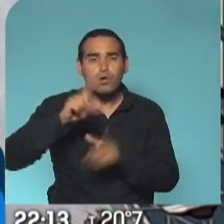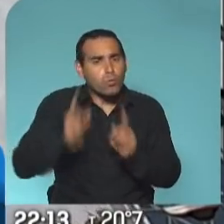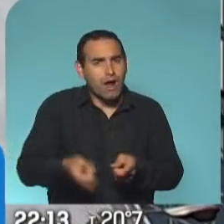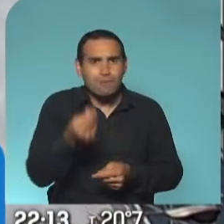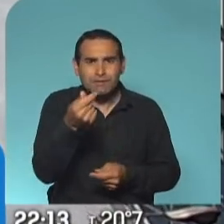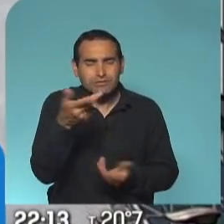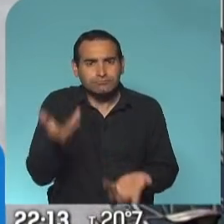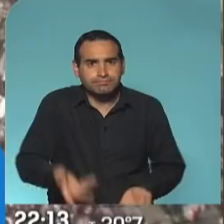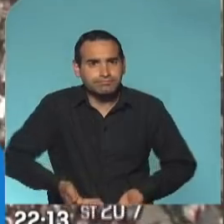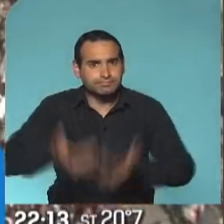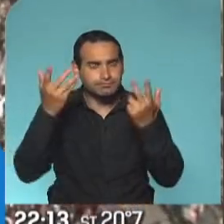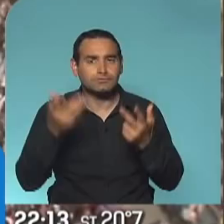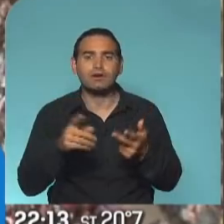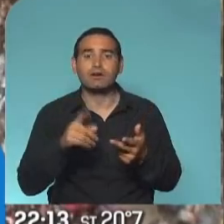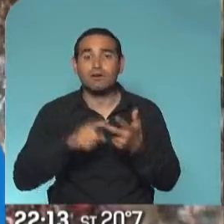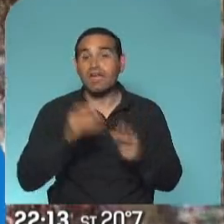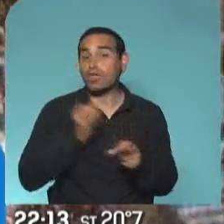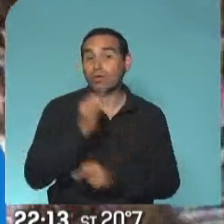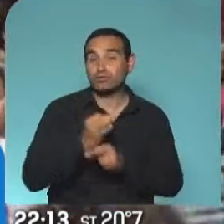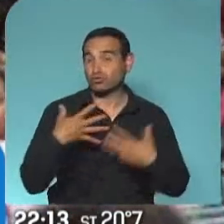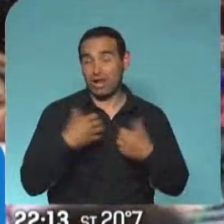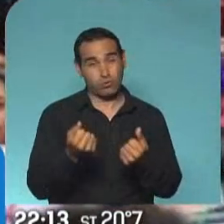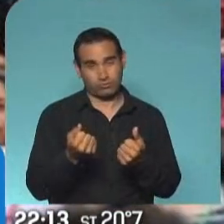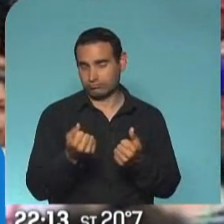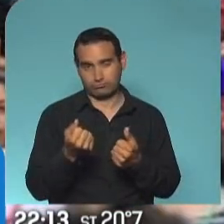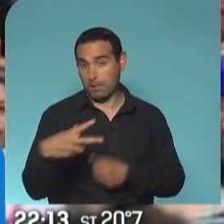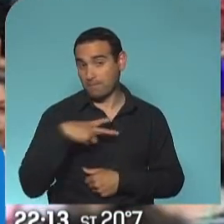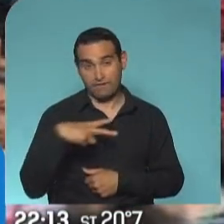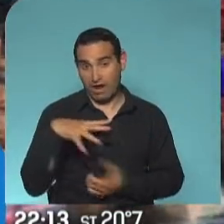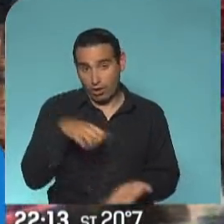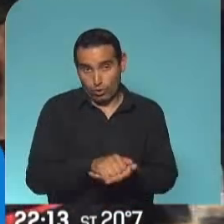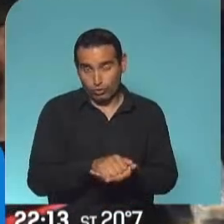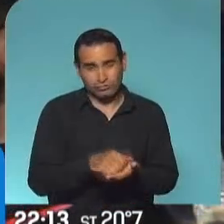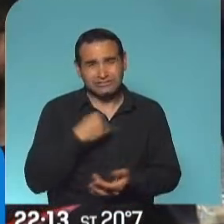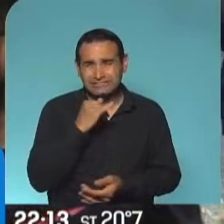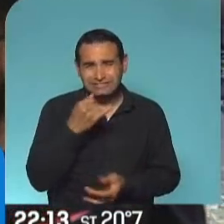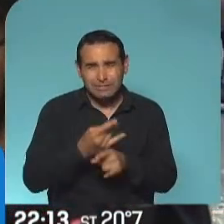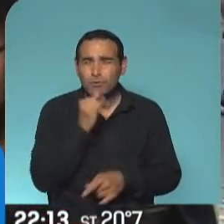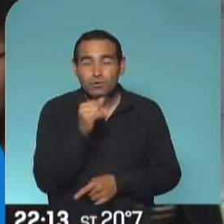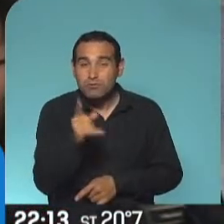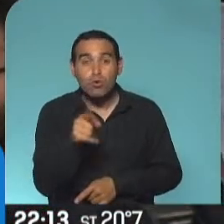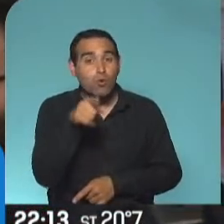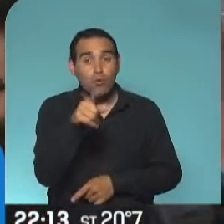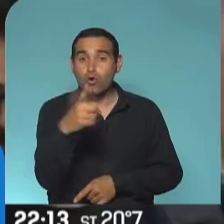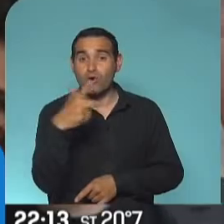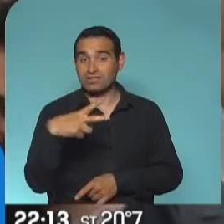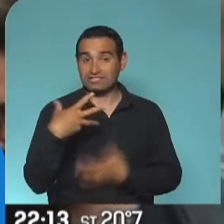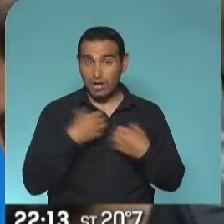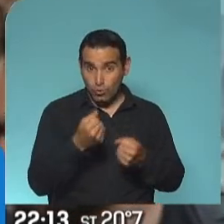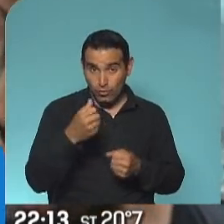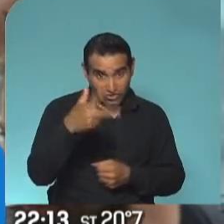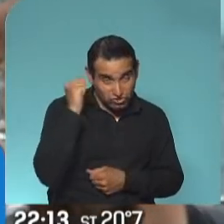son muy caros. Educación y salud prácticamente privatizados. Siempre cuento la misma anécdota. Vos no tenés cobertura de salud en